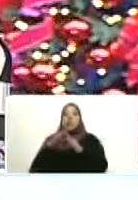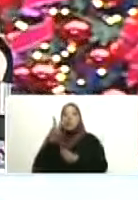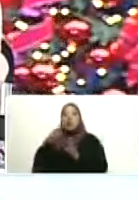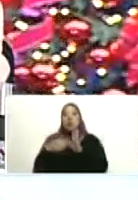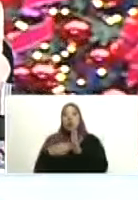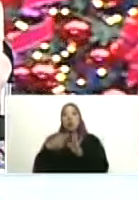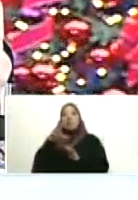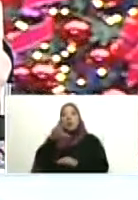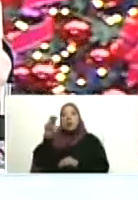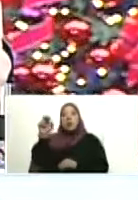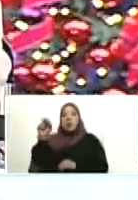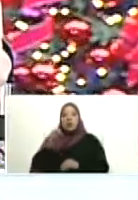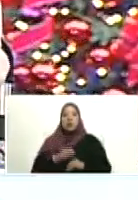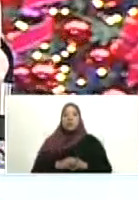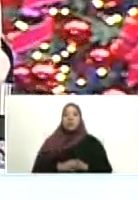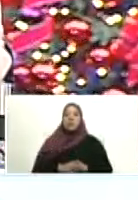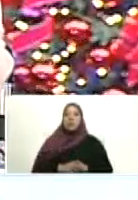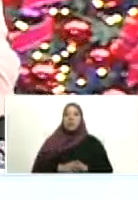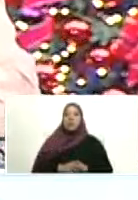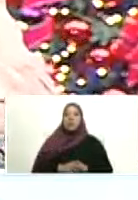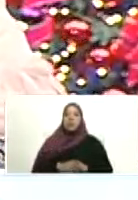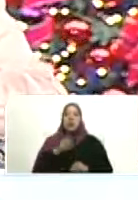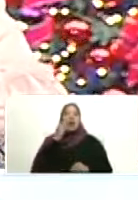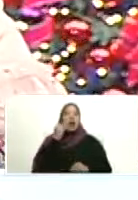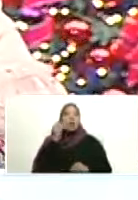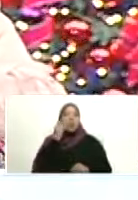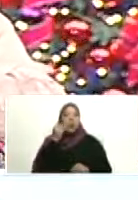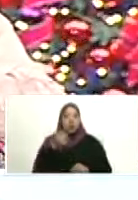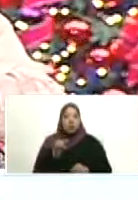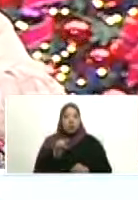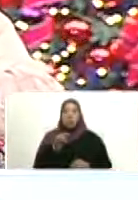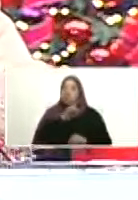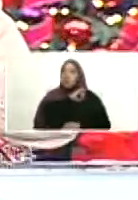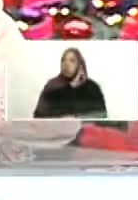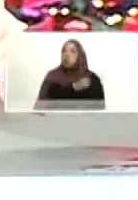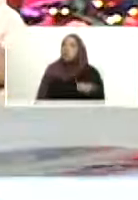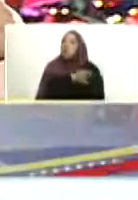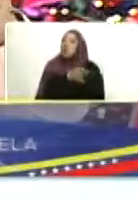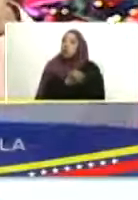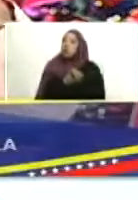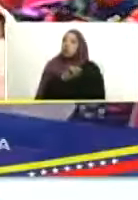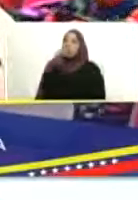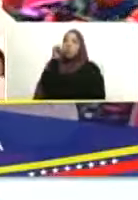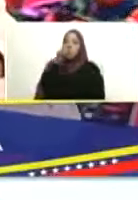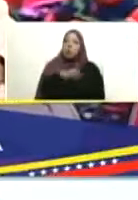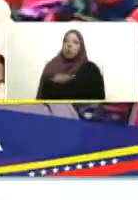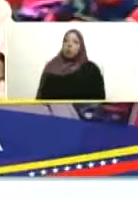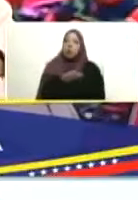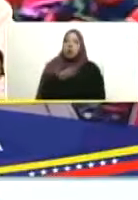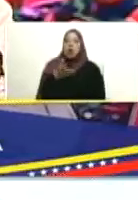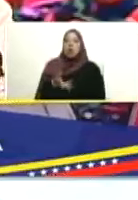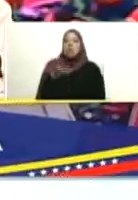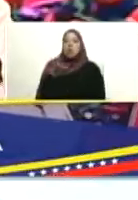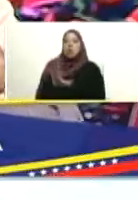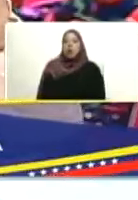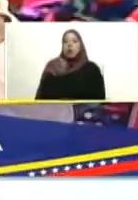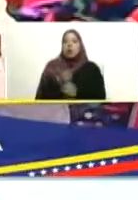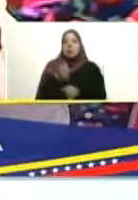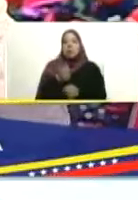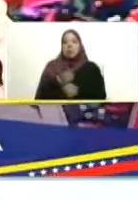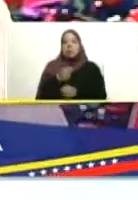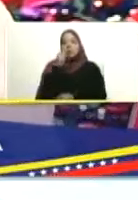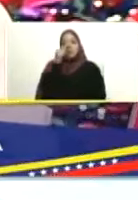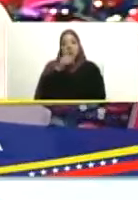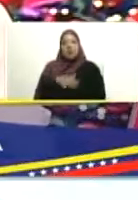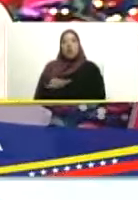2030, con la experiencia que tenemos, con el poder que tenemos, ¿dónde poner la prioridad? ¿Dónde está